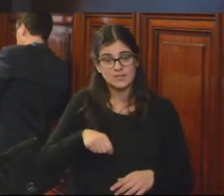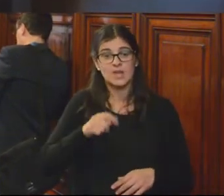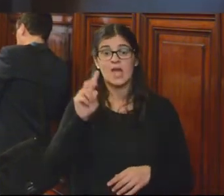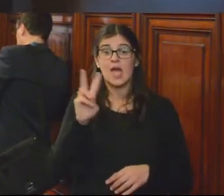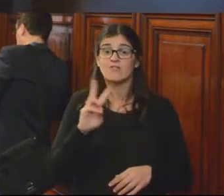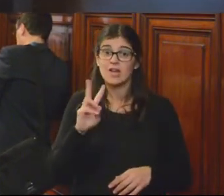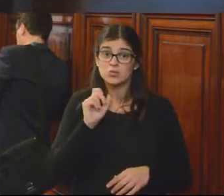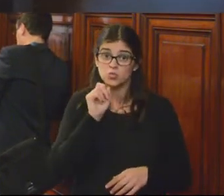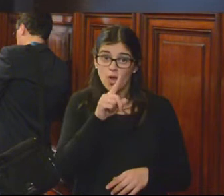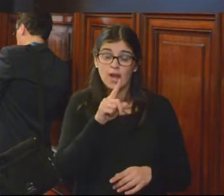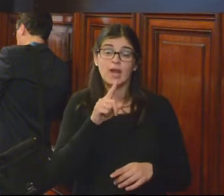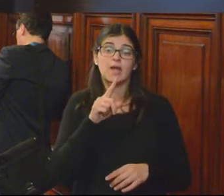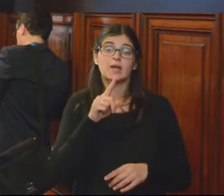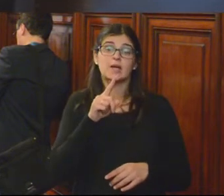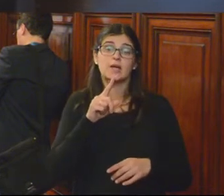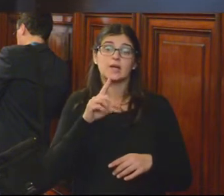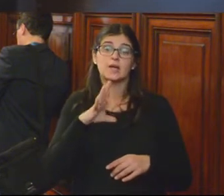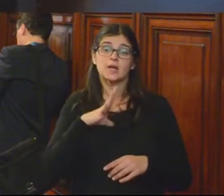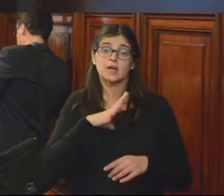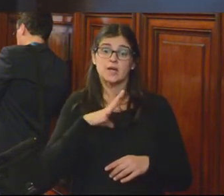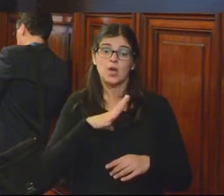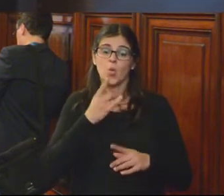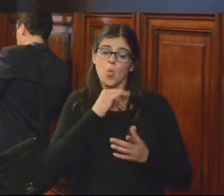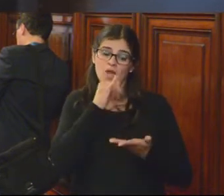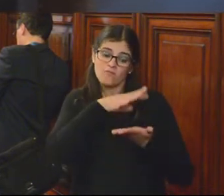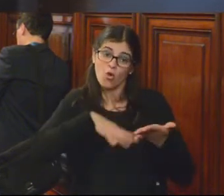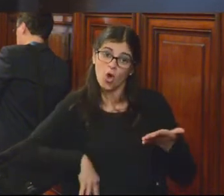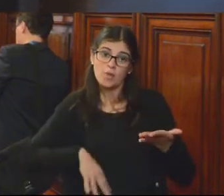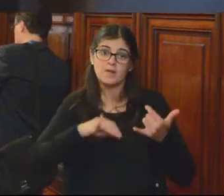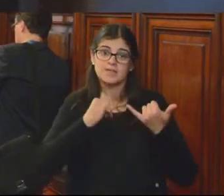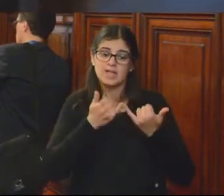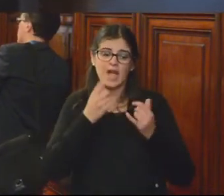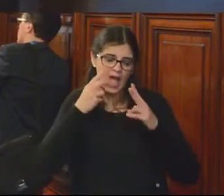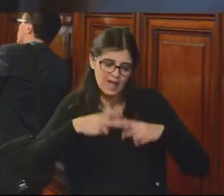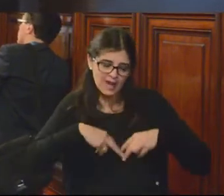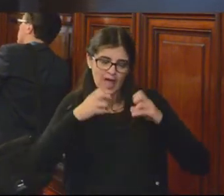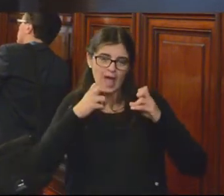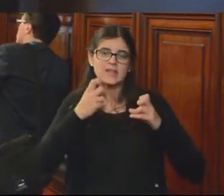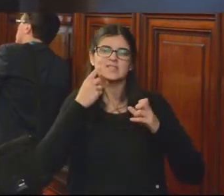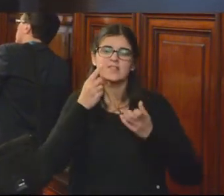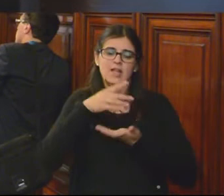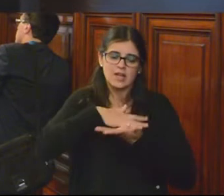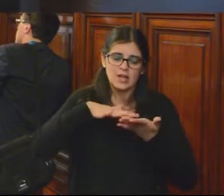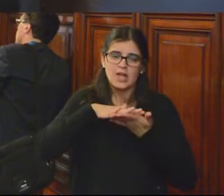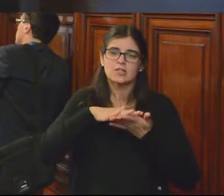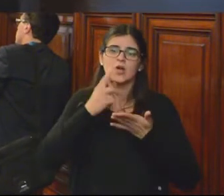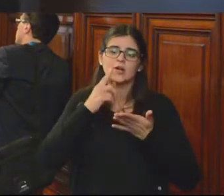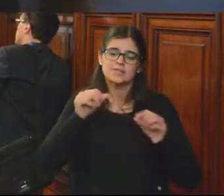Venezuela. Hemos hecho un informe de análisis de la jurisprudencia